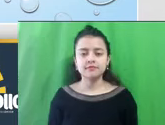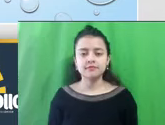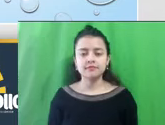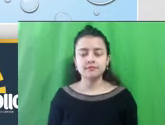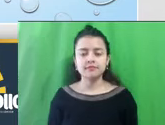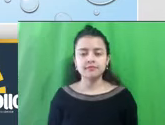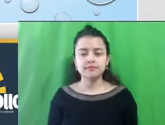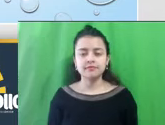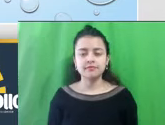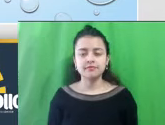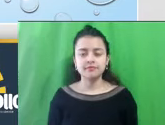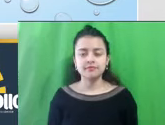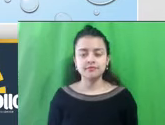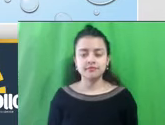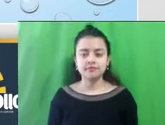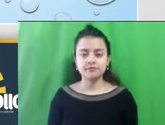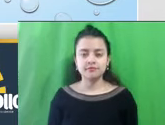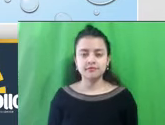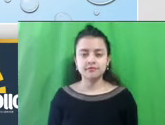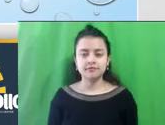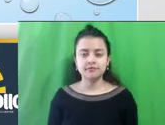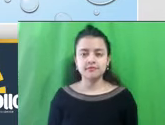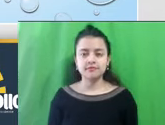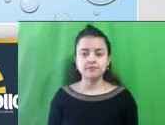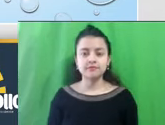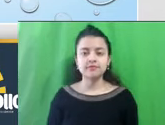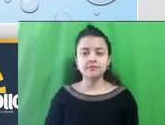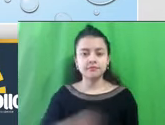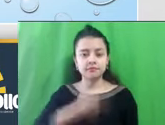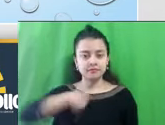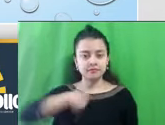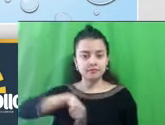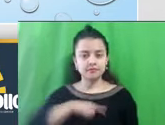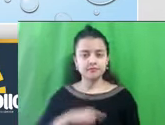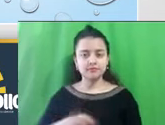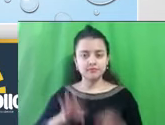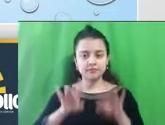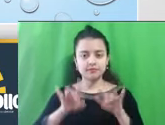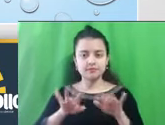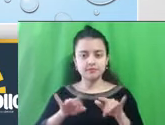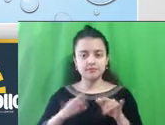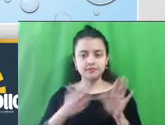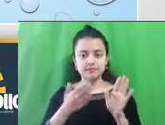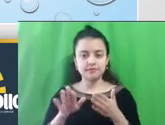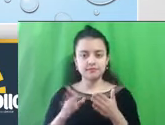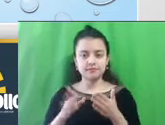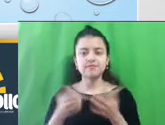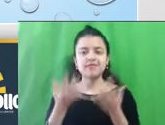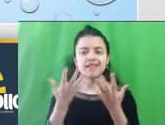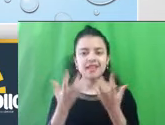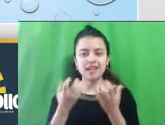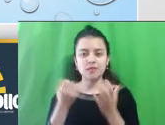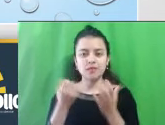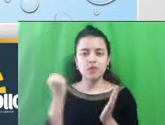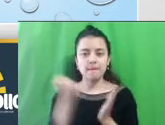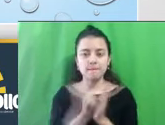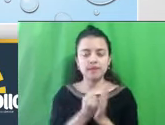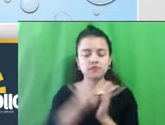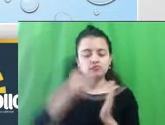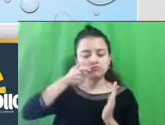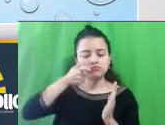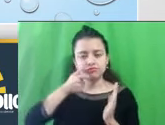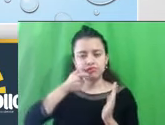¿qué hicimos nosotros y qué tiene la empresa ya como patrimonio? Un sello de calidad con Icontec. Ese sello de calidad